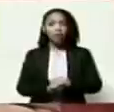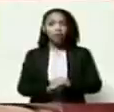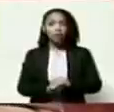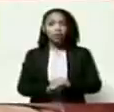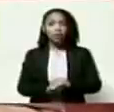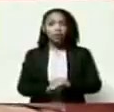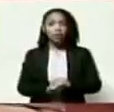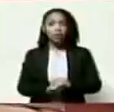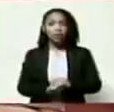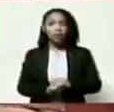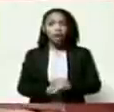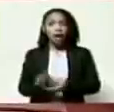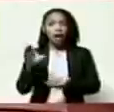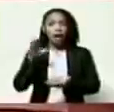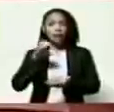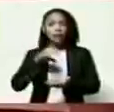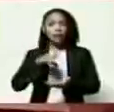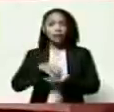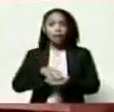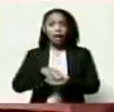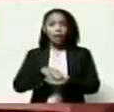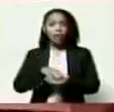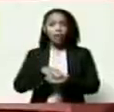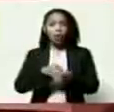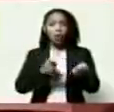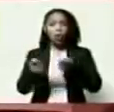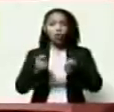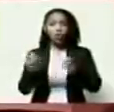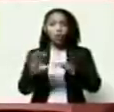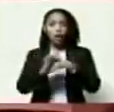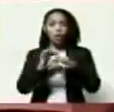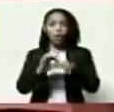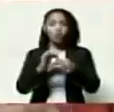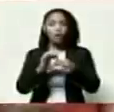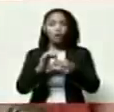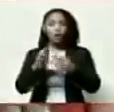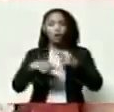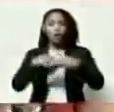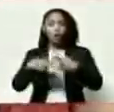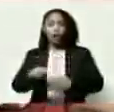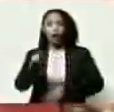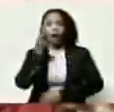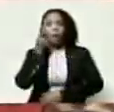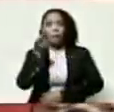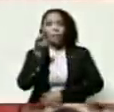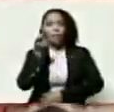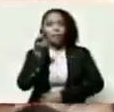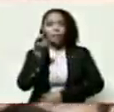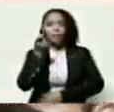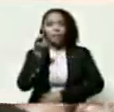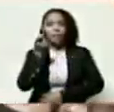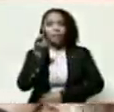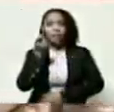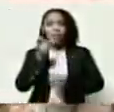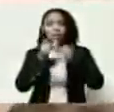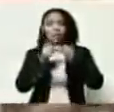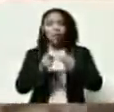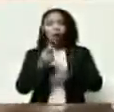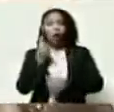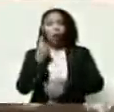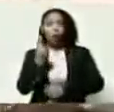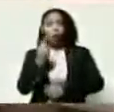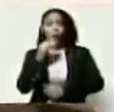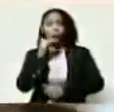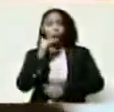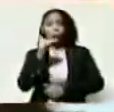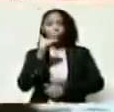el estado monolítico de la unidad revolucionaria. Jamás. va a afectar, se quedarán solos.